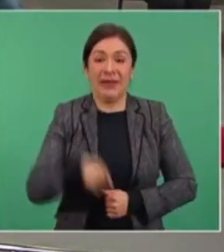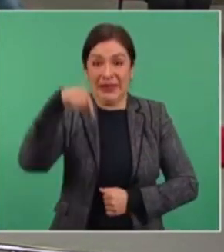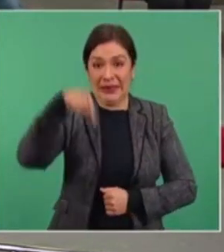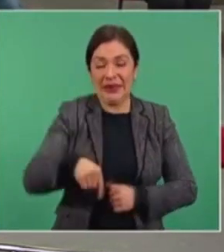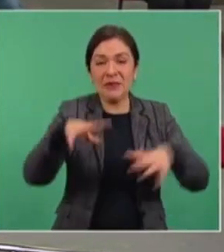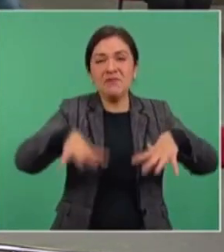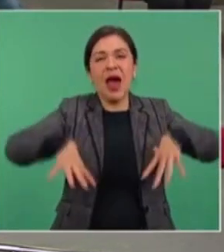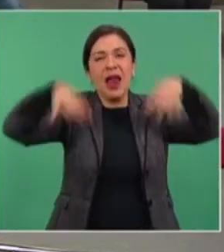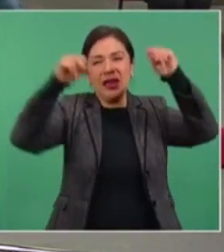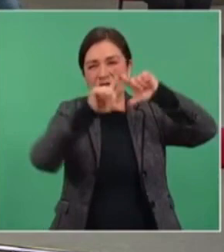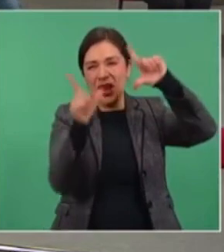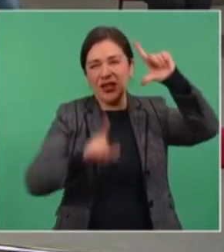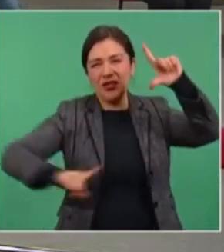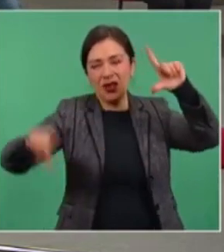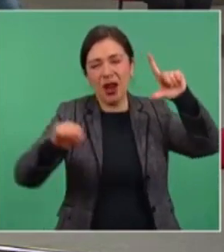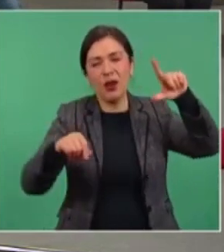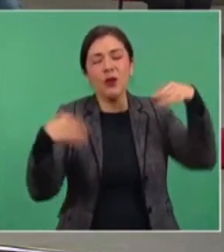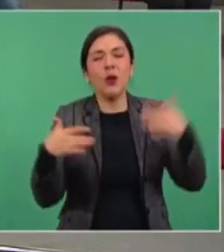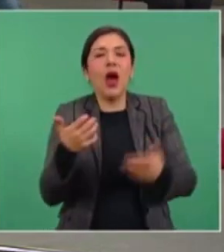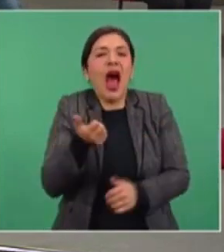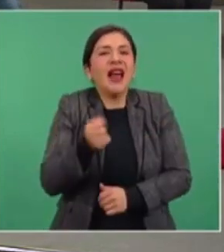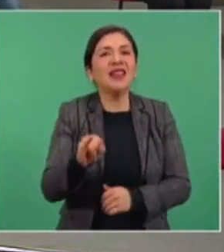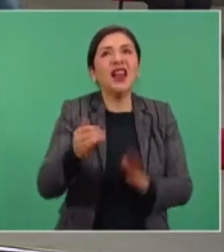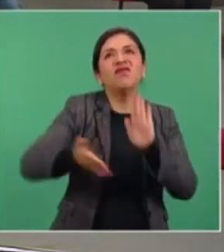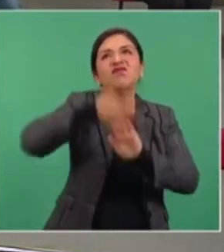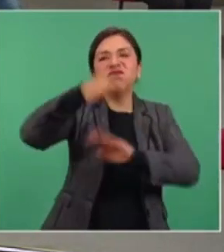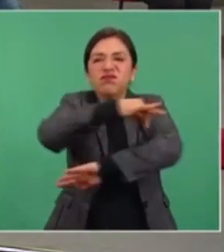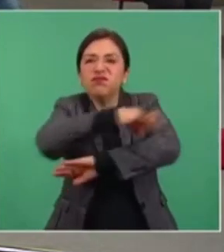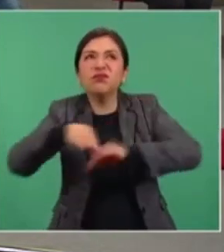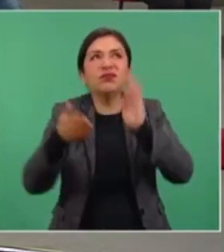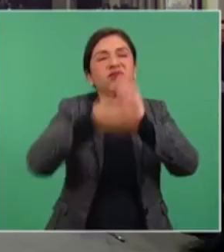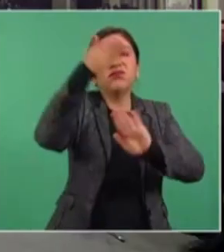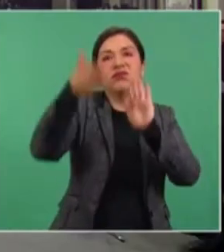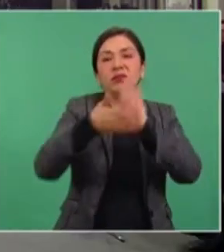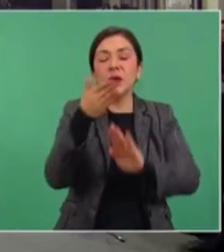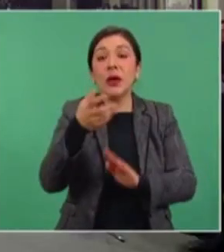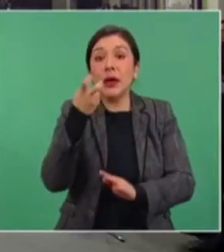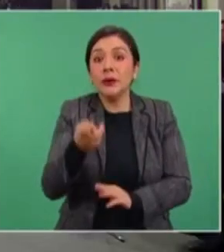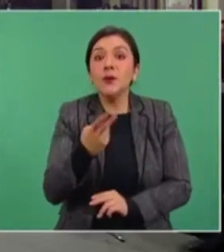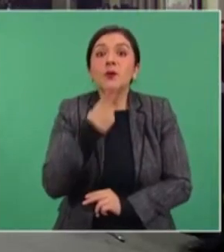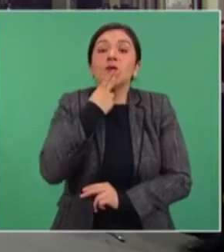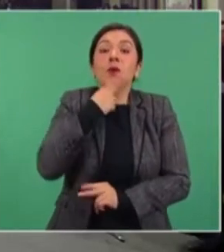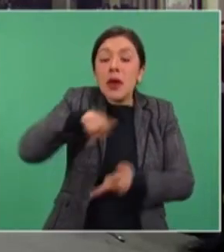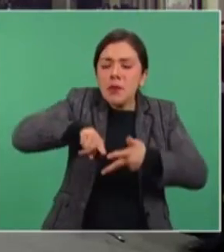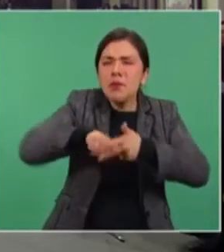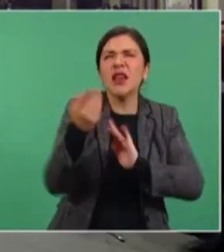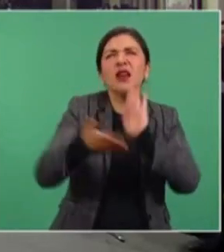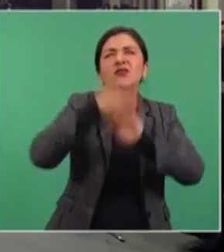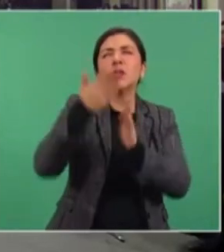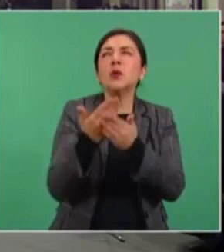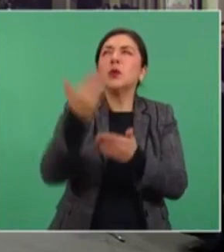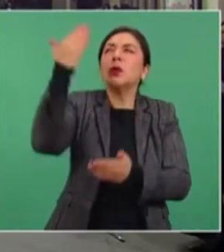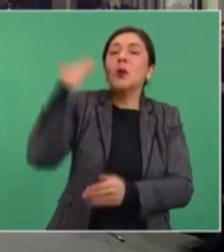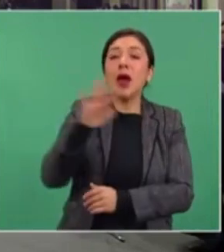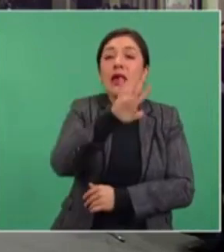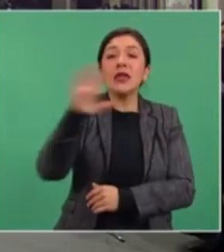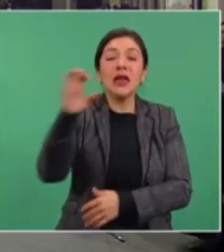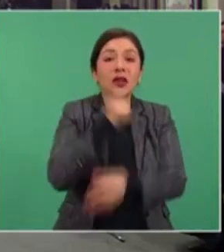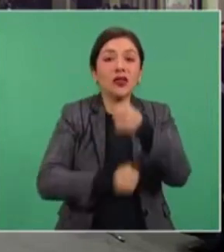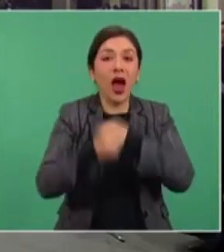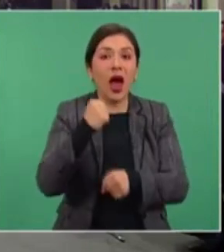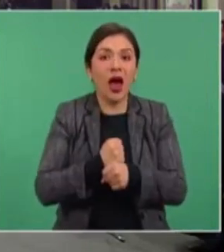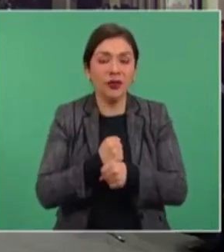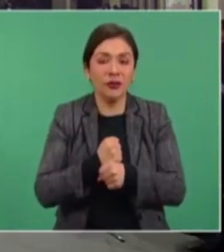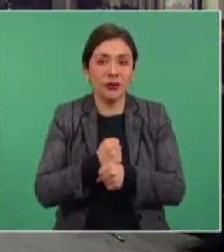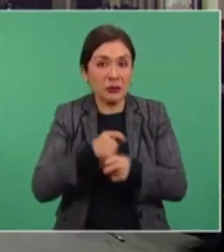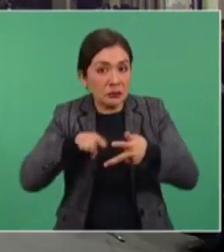Palacio Nacional, que es una joya de la arquitectura, que se empezó a construir hace 500 años y